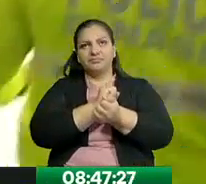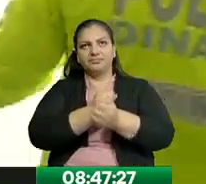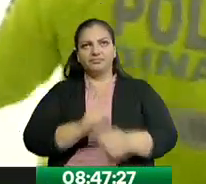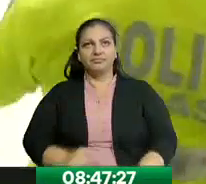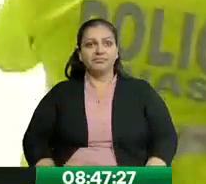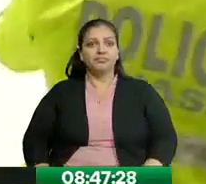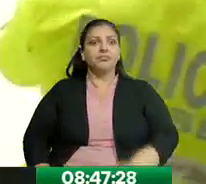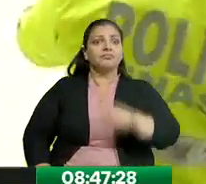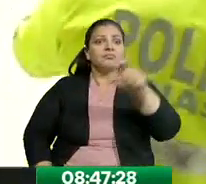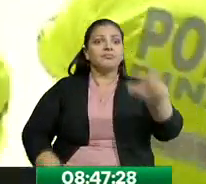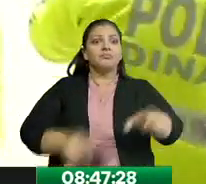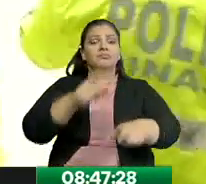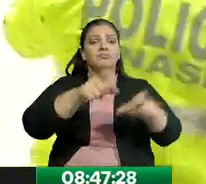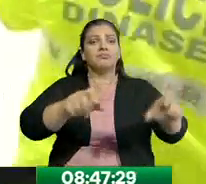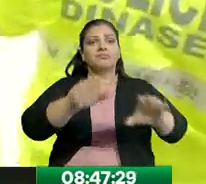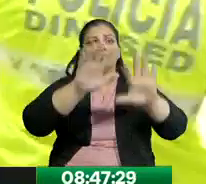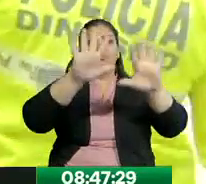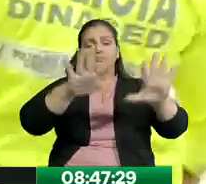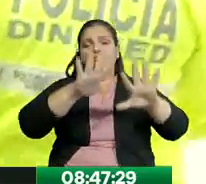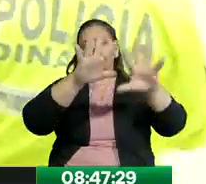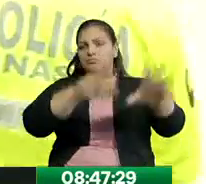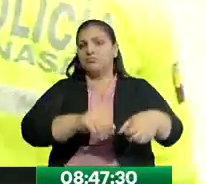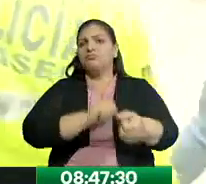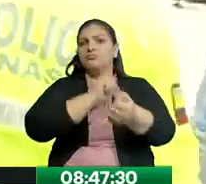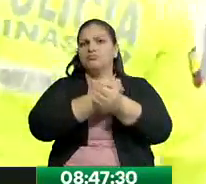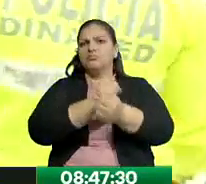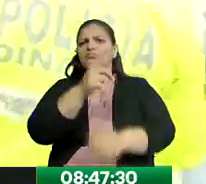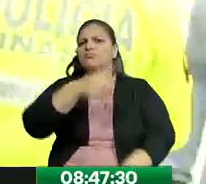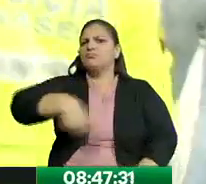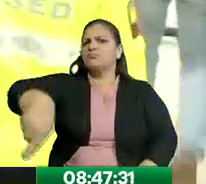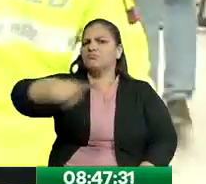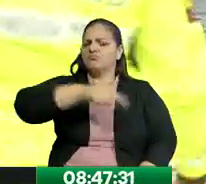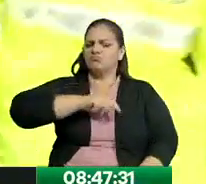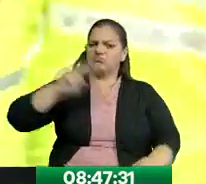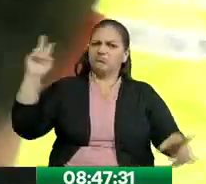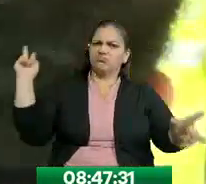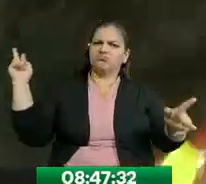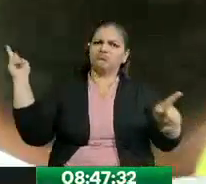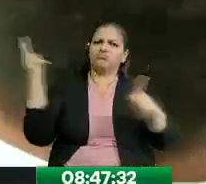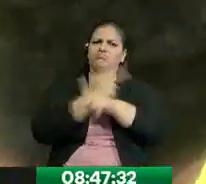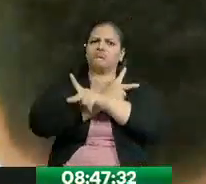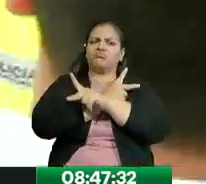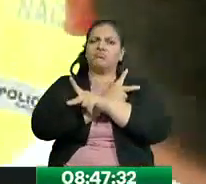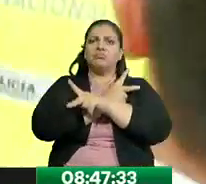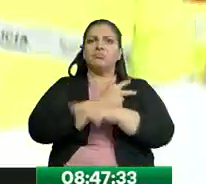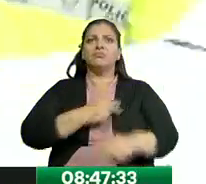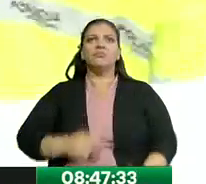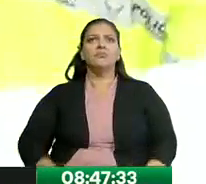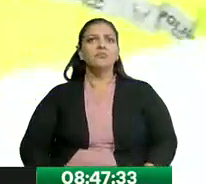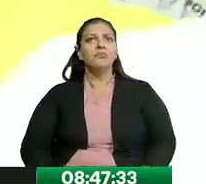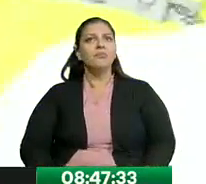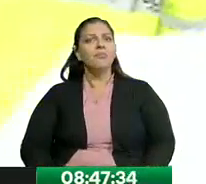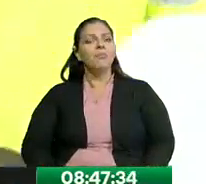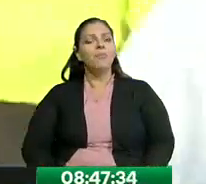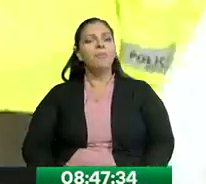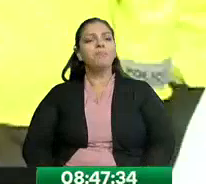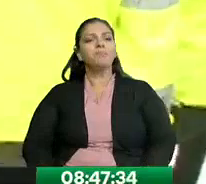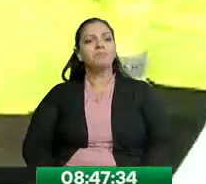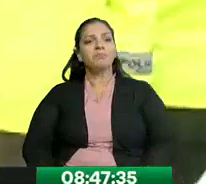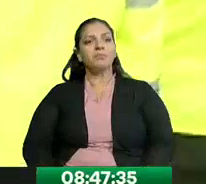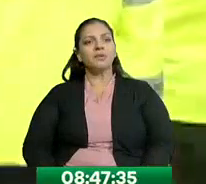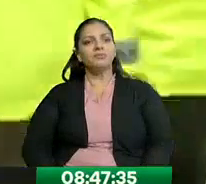personas más sospechosas también de pertenecer a una organización delictiva que se ha procedido a la detención de